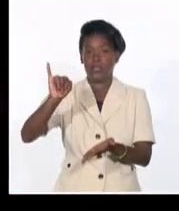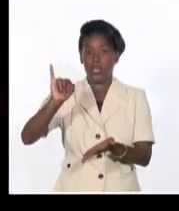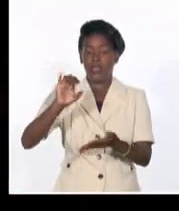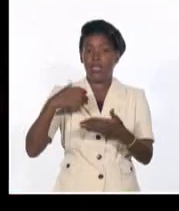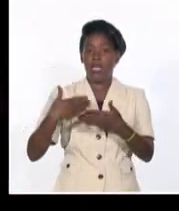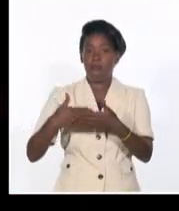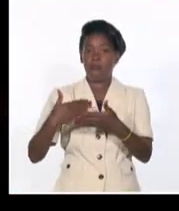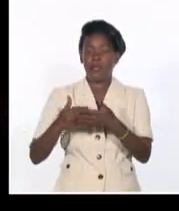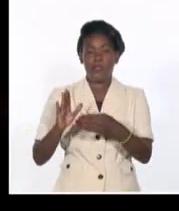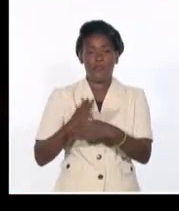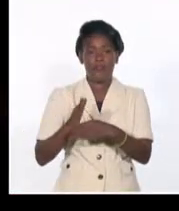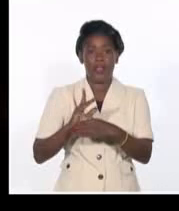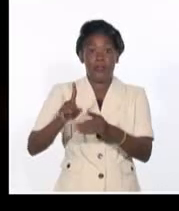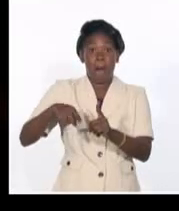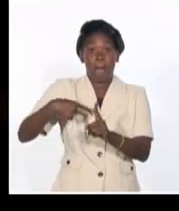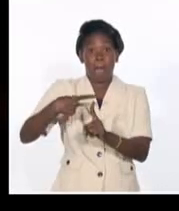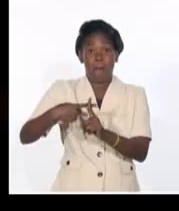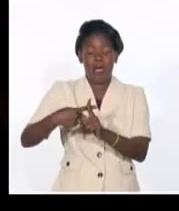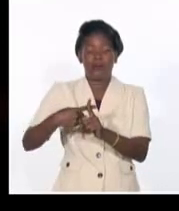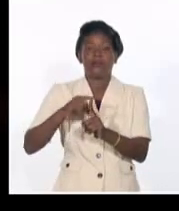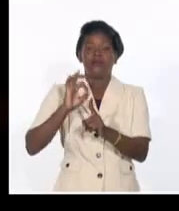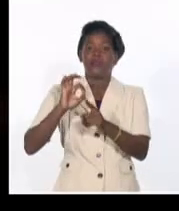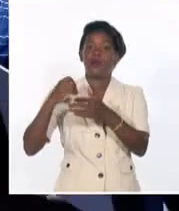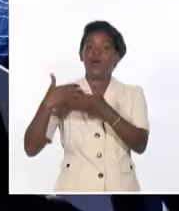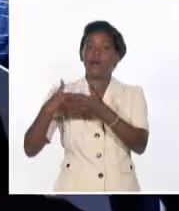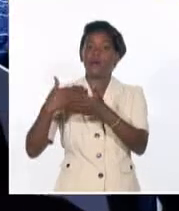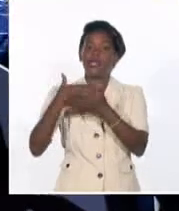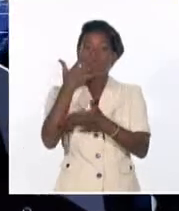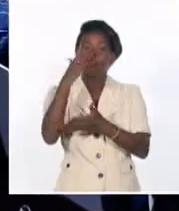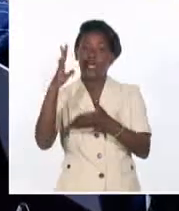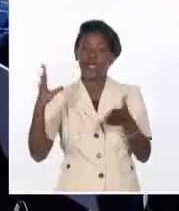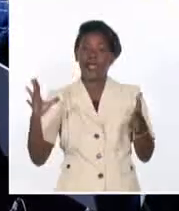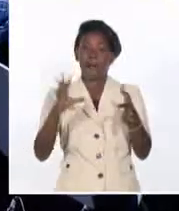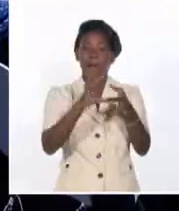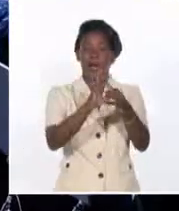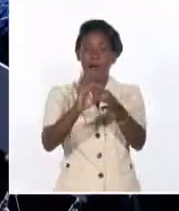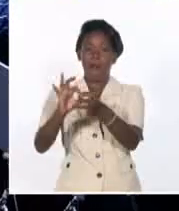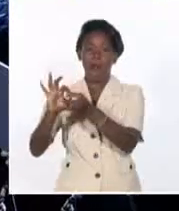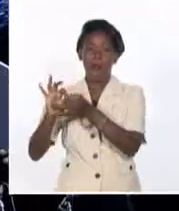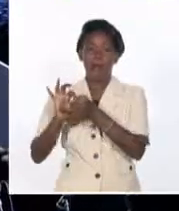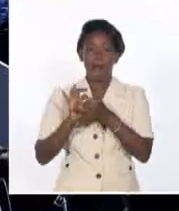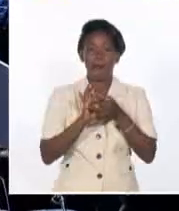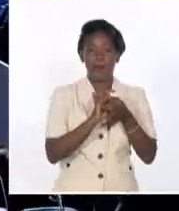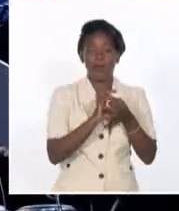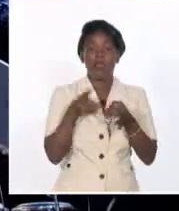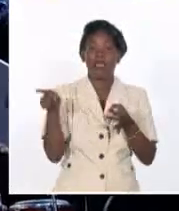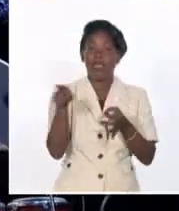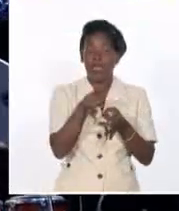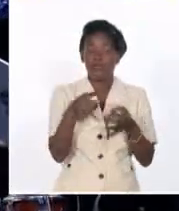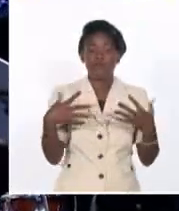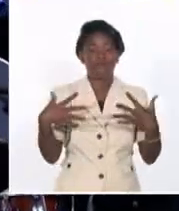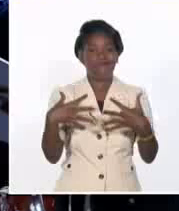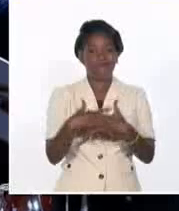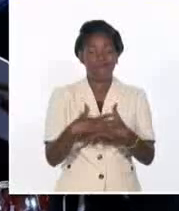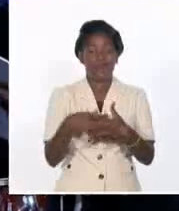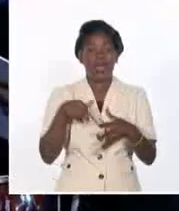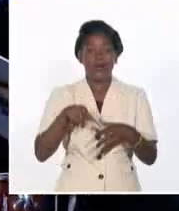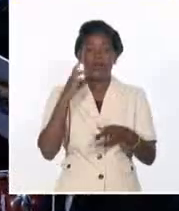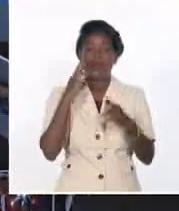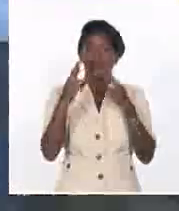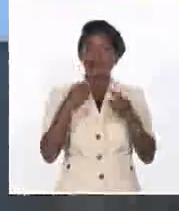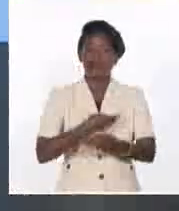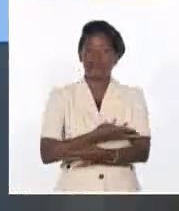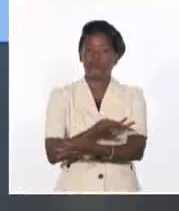La venidera edición de la feria acontecerá en febrero de 2025, coincidiendo con el 64 aniversario del